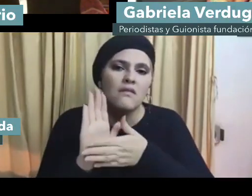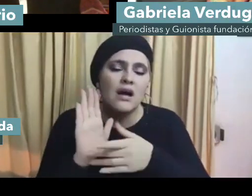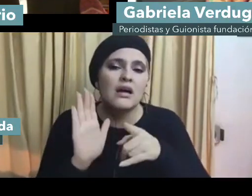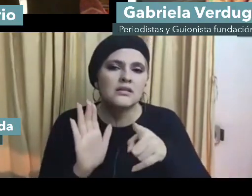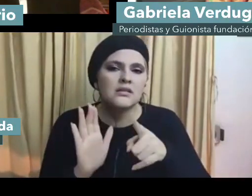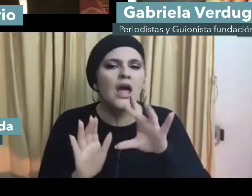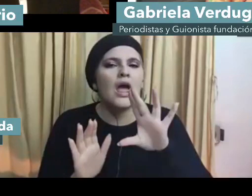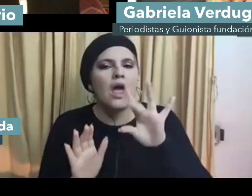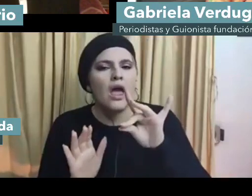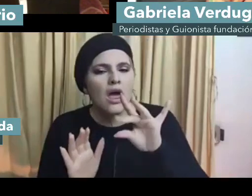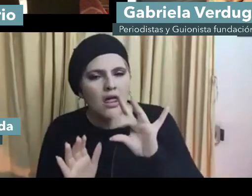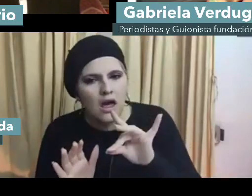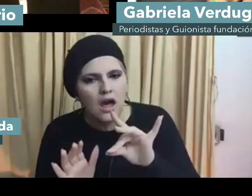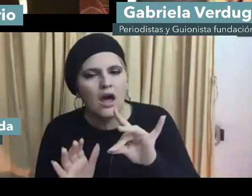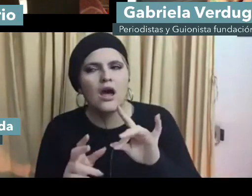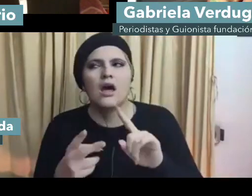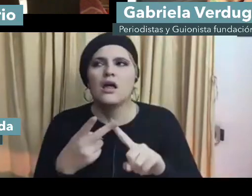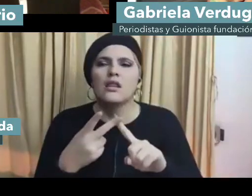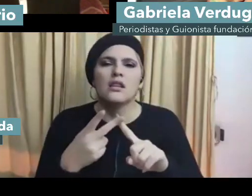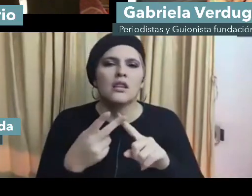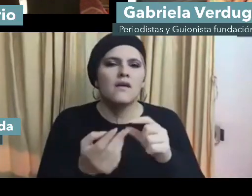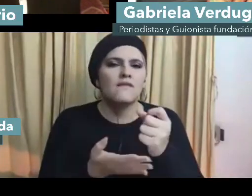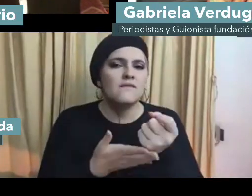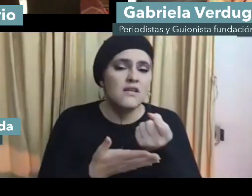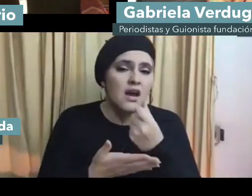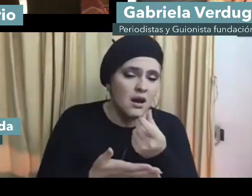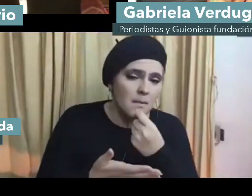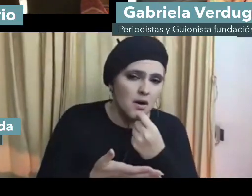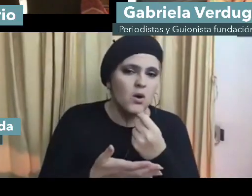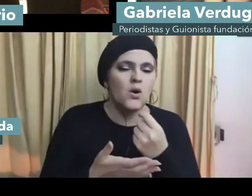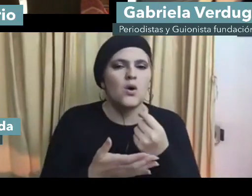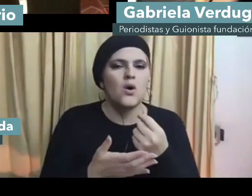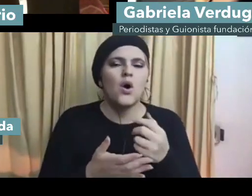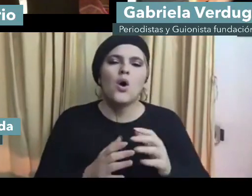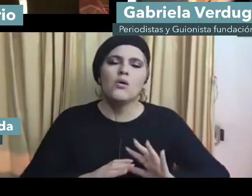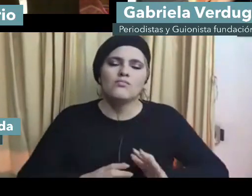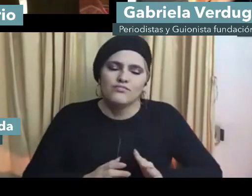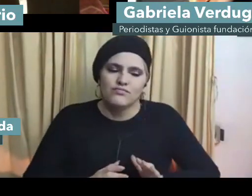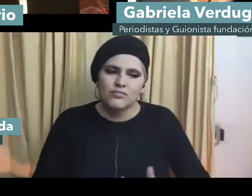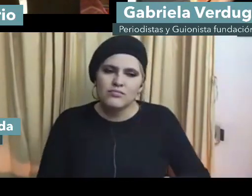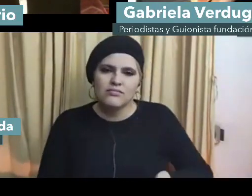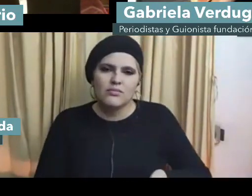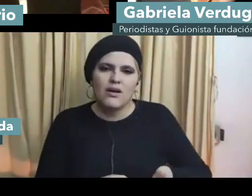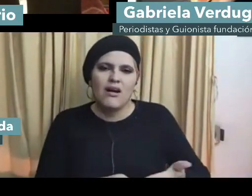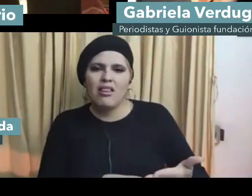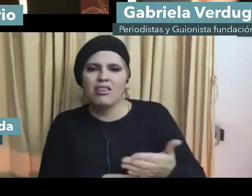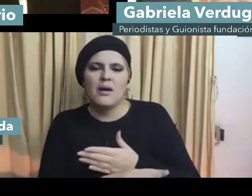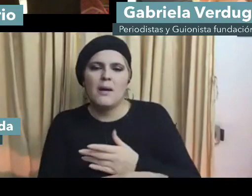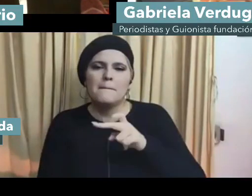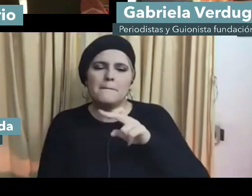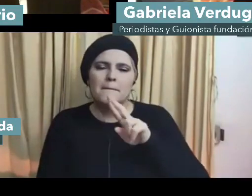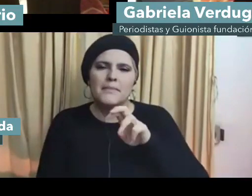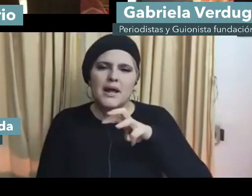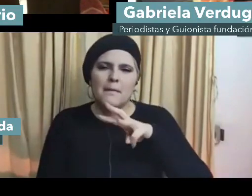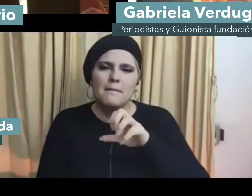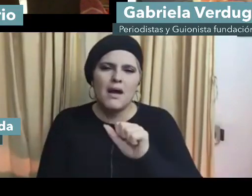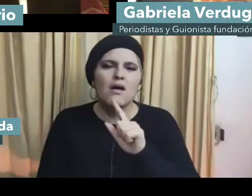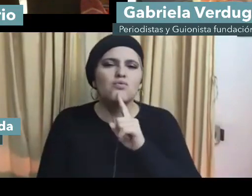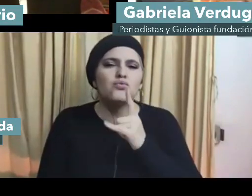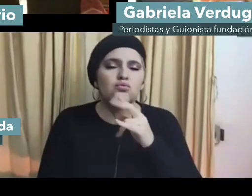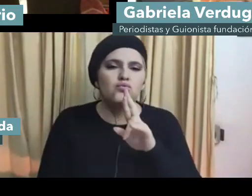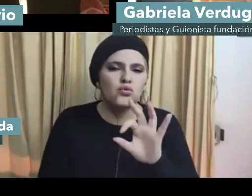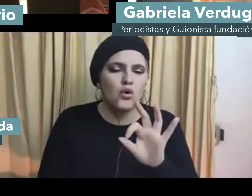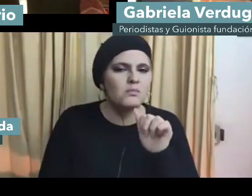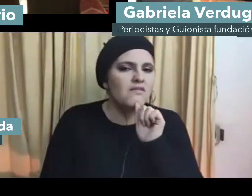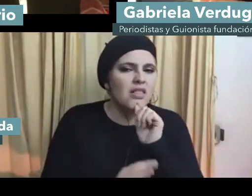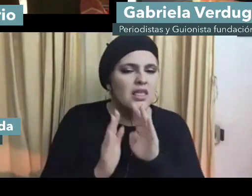fármacos. Pero sí es cierto que está, digamos, en desarrollo esa